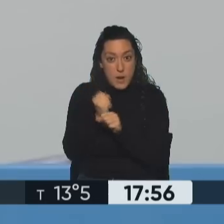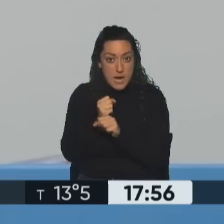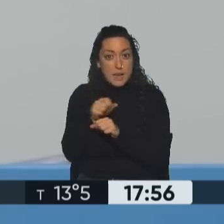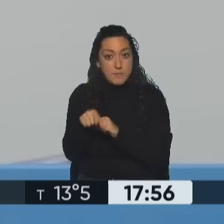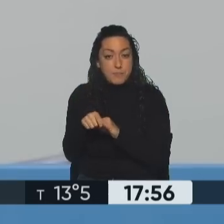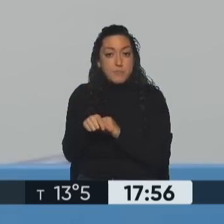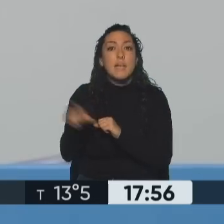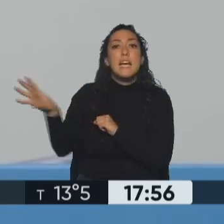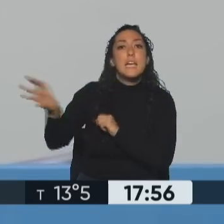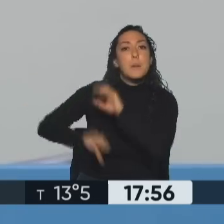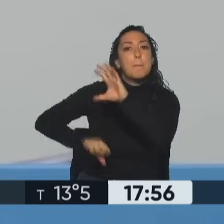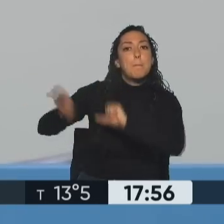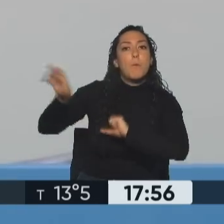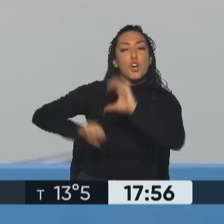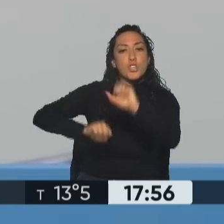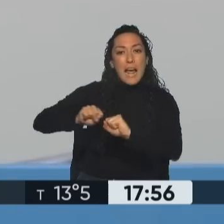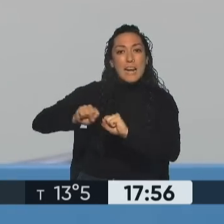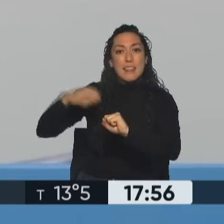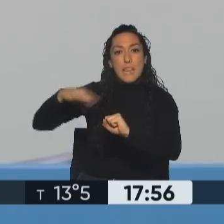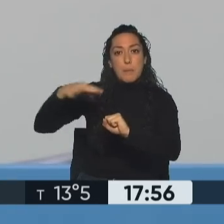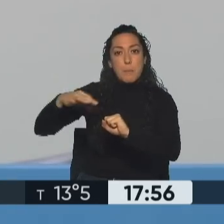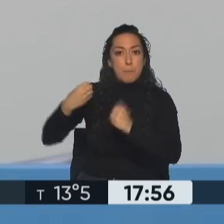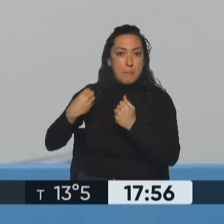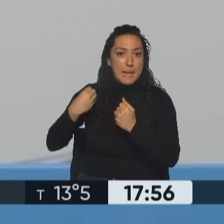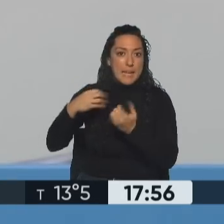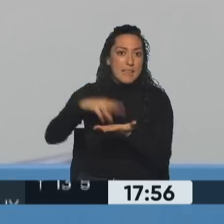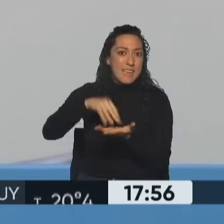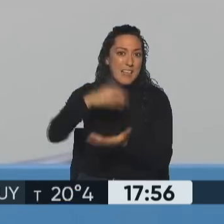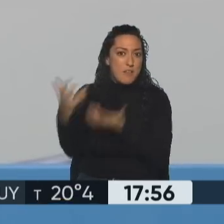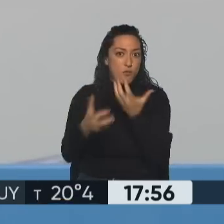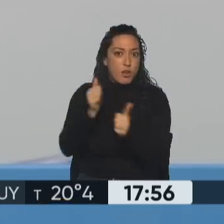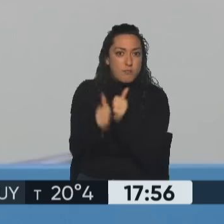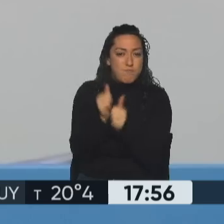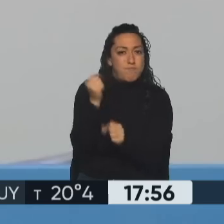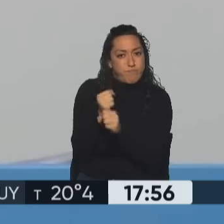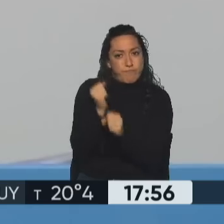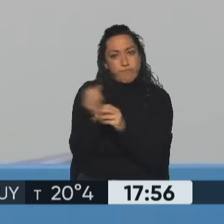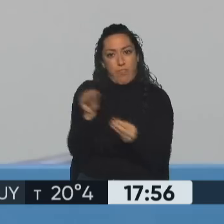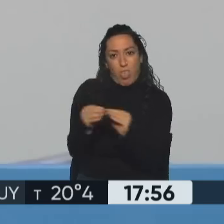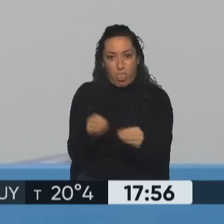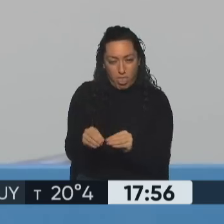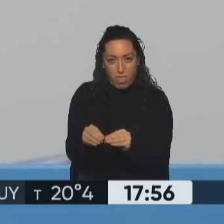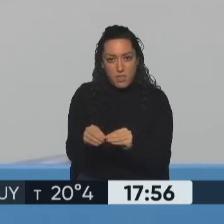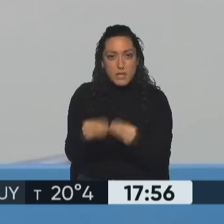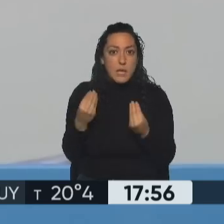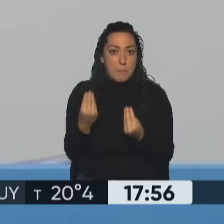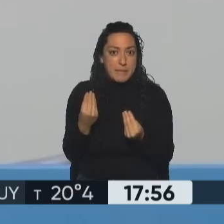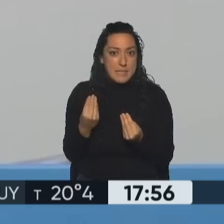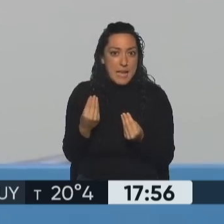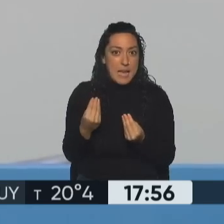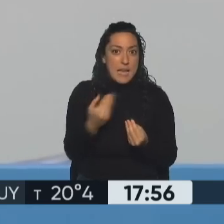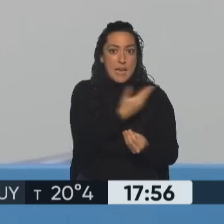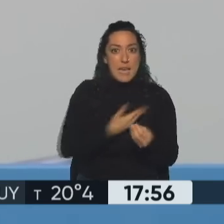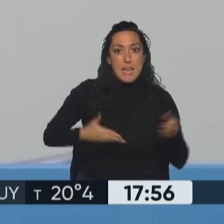hay que importar para producir las cosas que se producen en Tierra del Fuego. ¿Qué hicimos durante nuestra gestión? Porque la balanza le